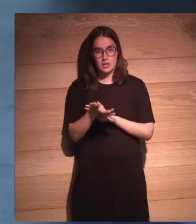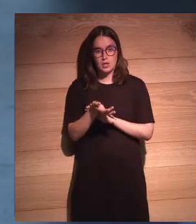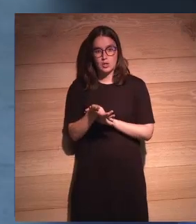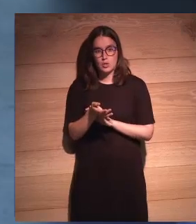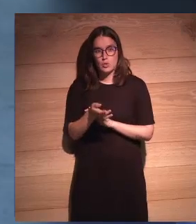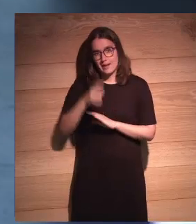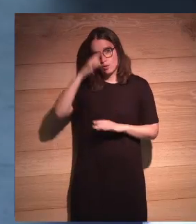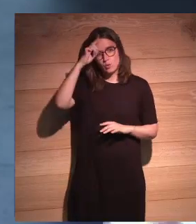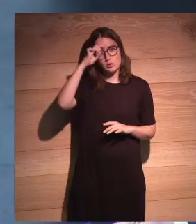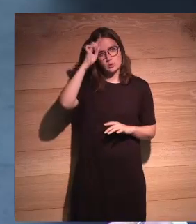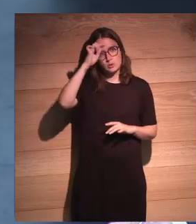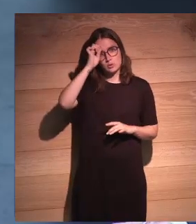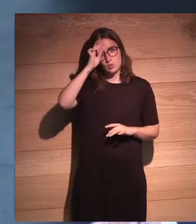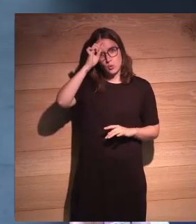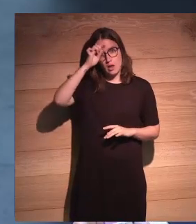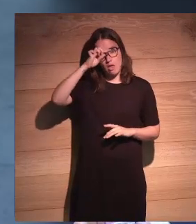una cultura